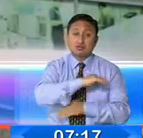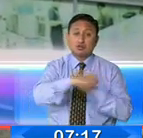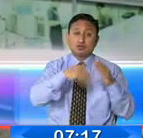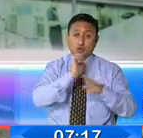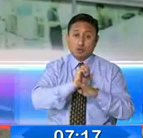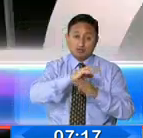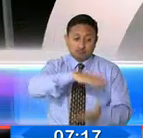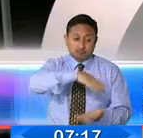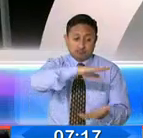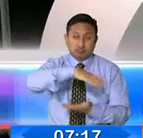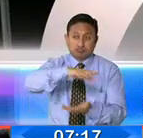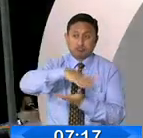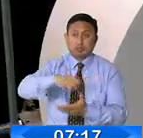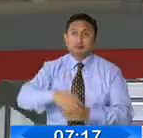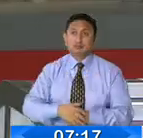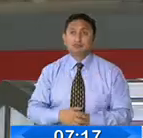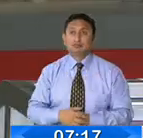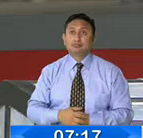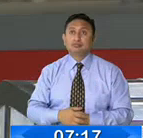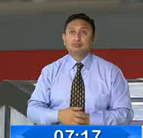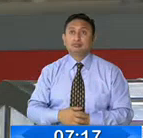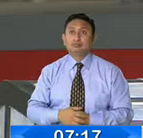del país.